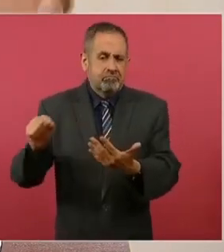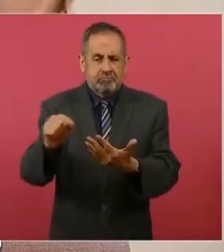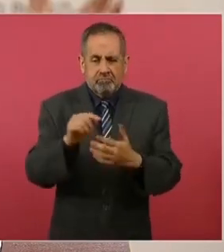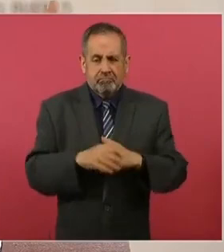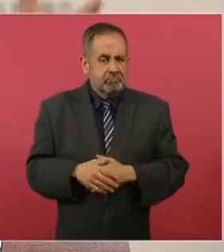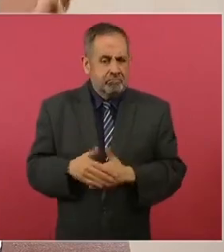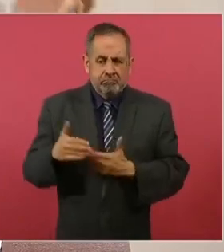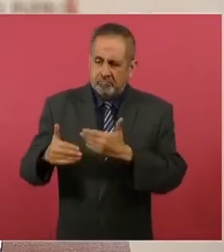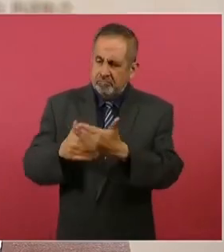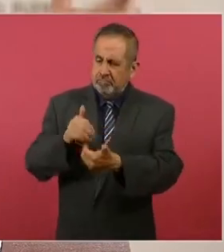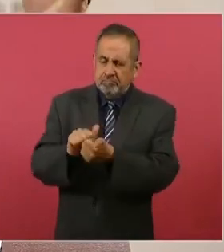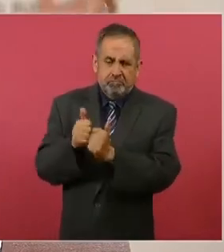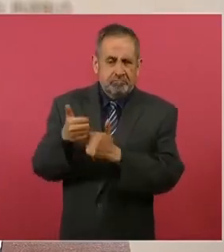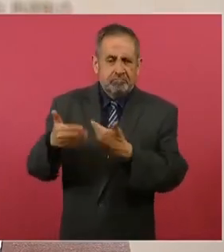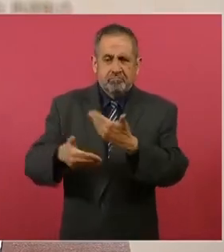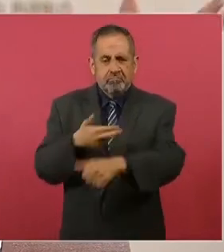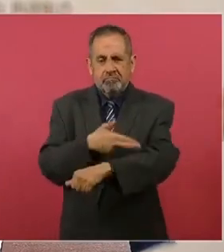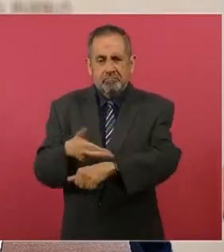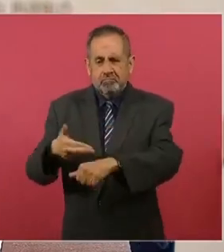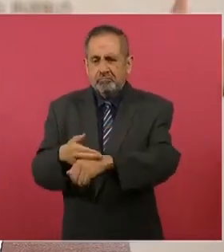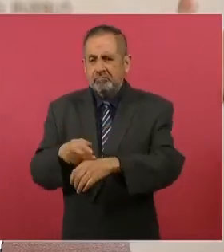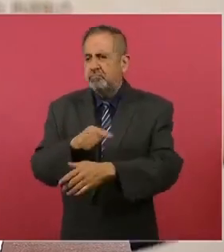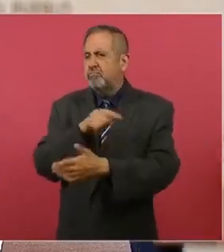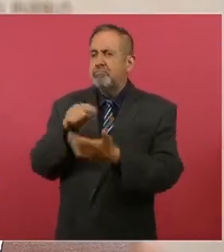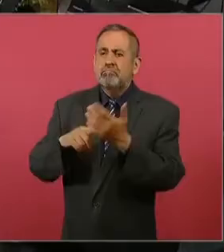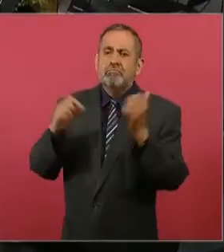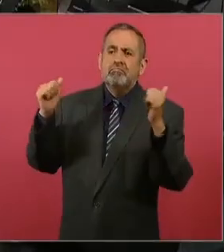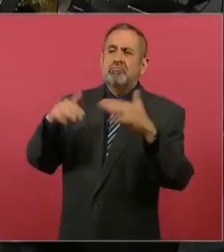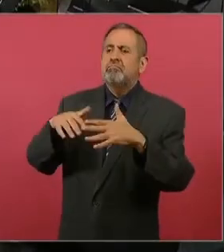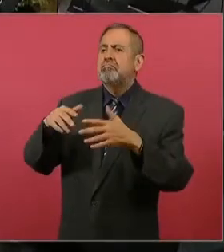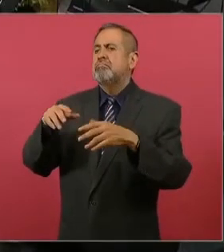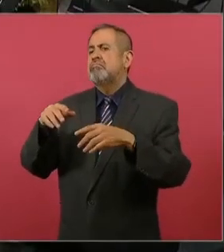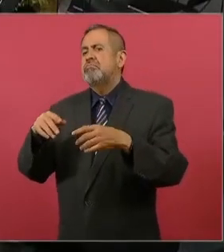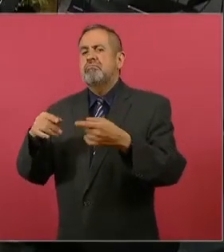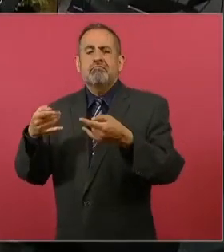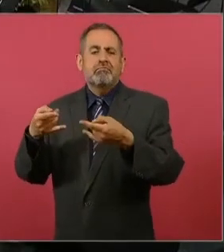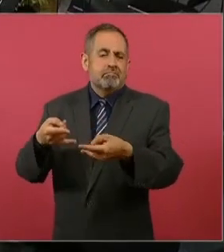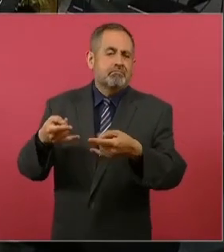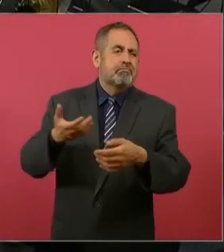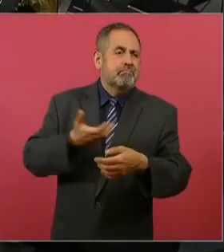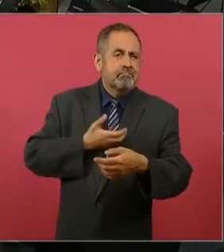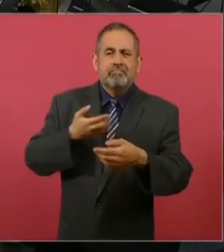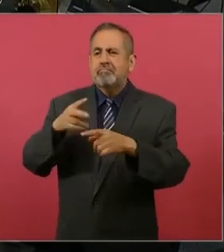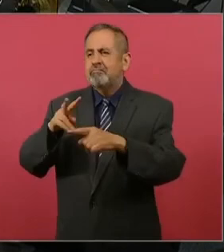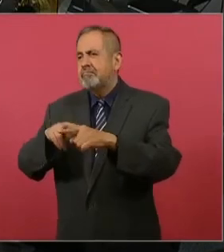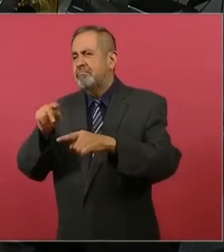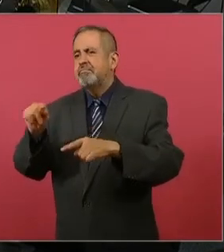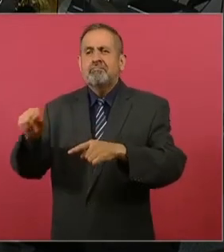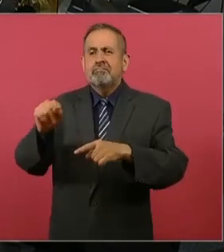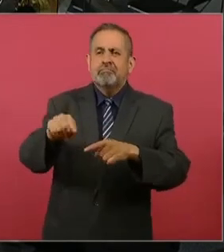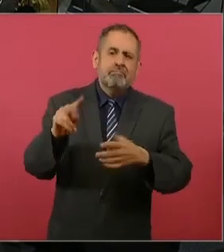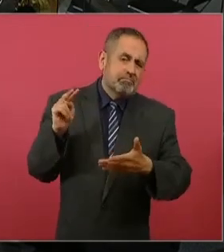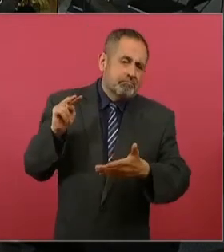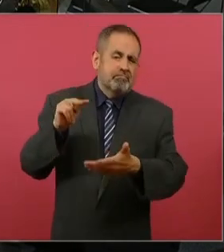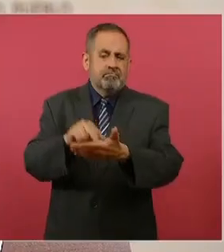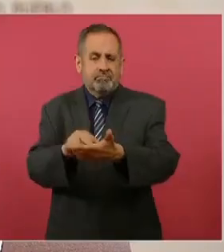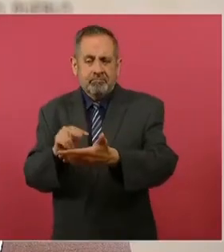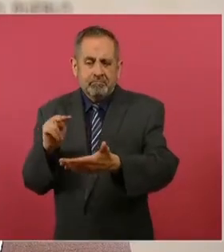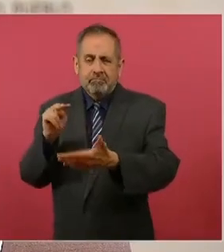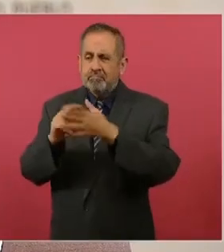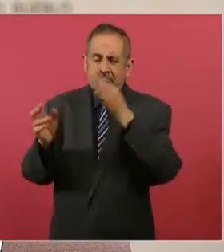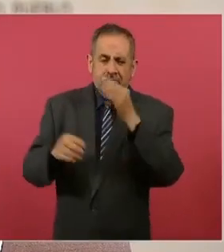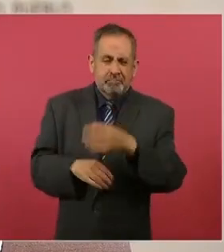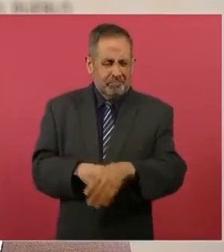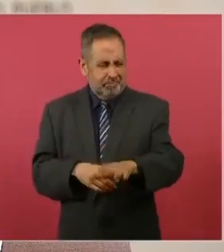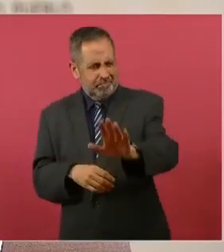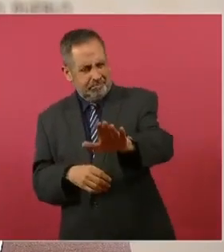Son procesos en plazas públicas y se están manifestando. ¿No hay